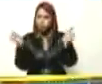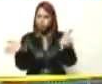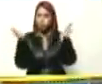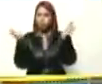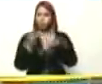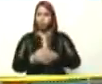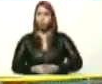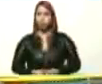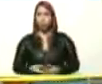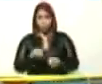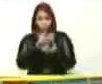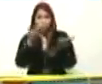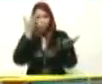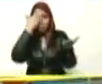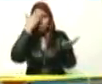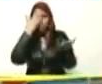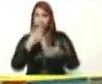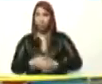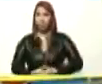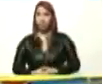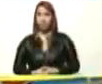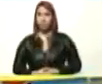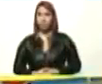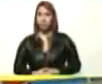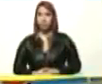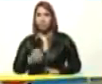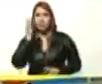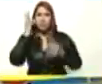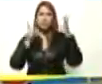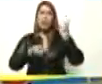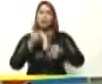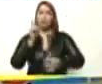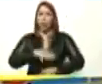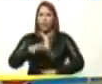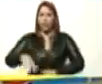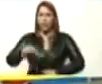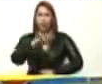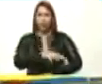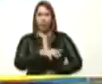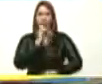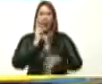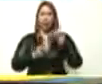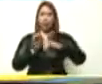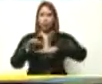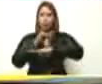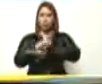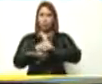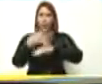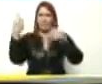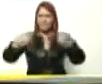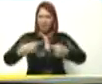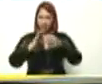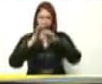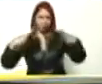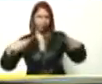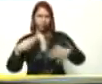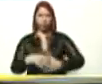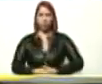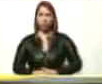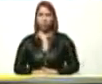surgieron, ustedes lo saben, más que yo, surgieron, algunos estados, y en algunos municipios, dos,